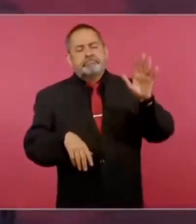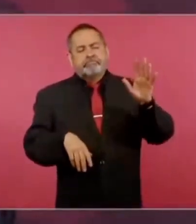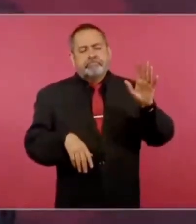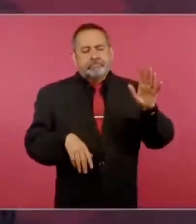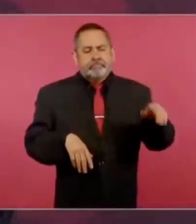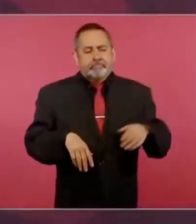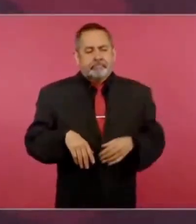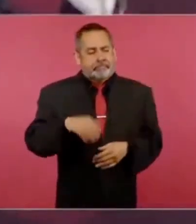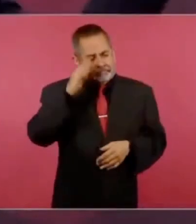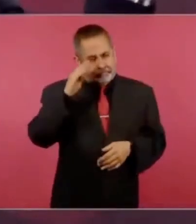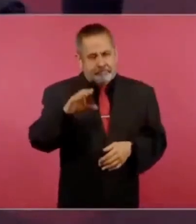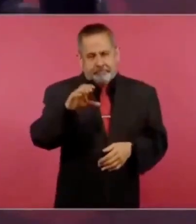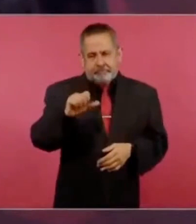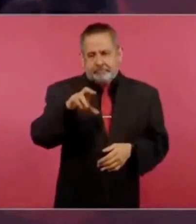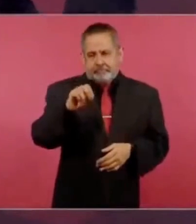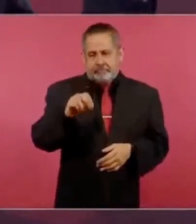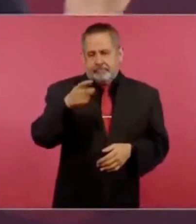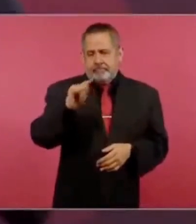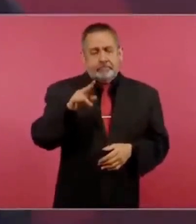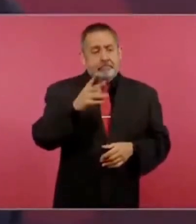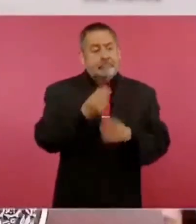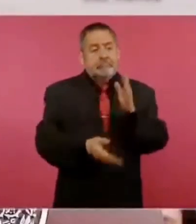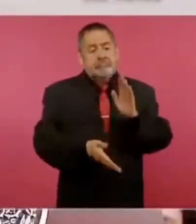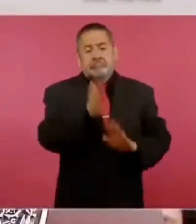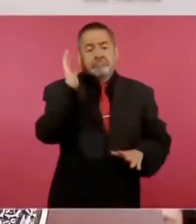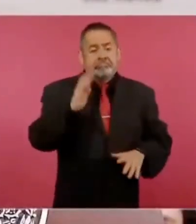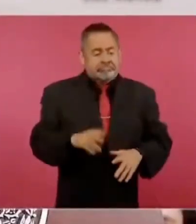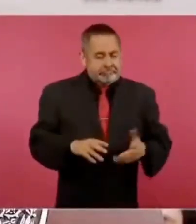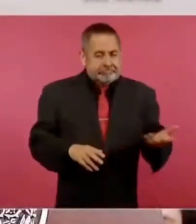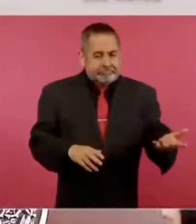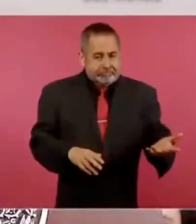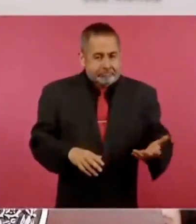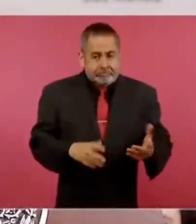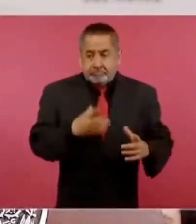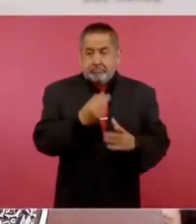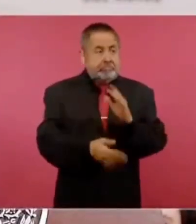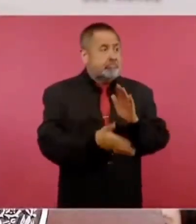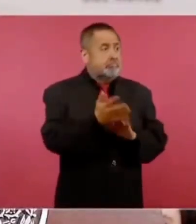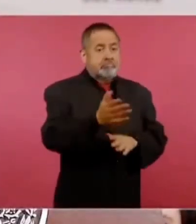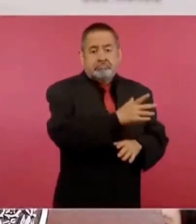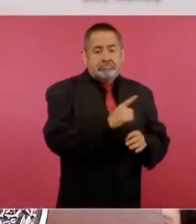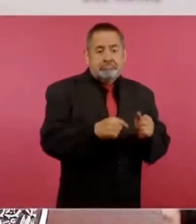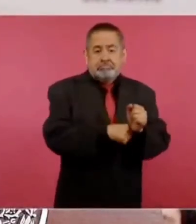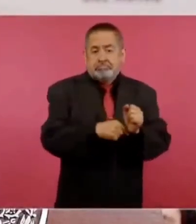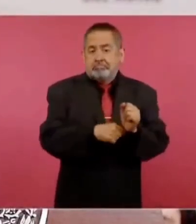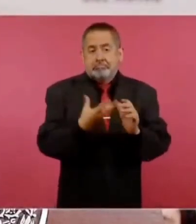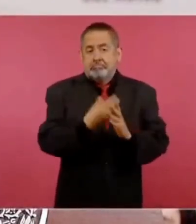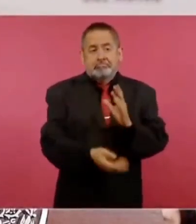el señor Caro Quintero pues ya se fue, ya es prófugo.